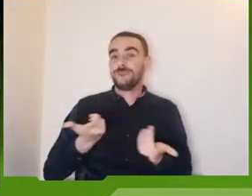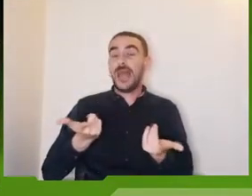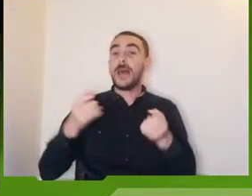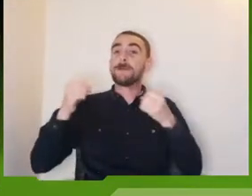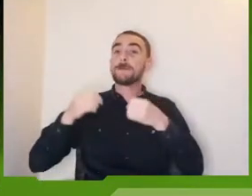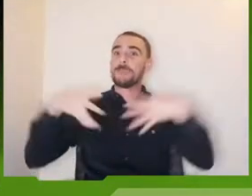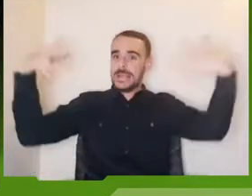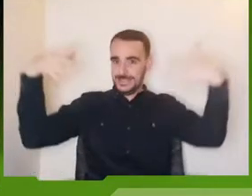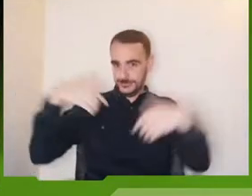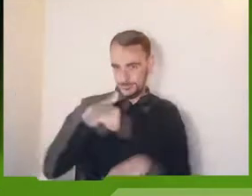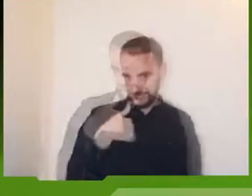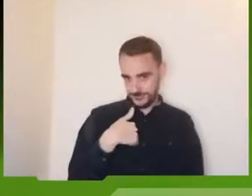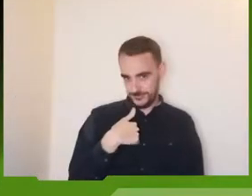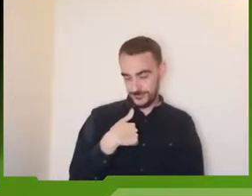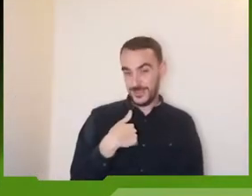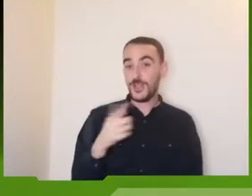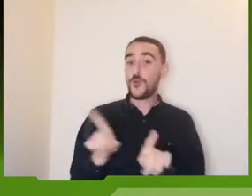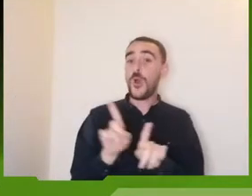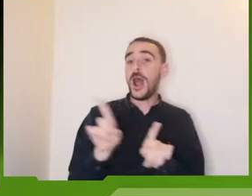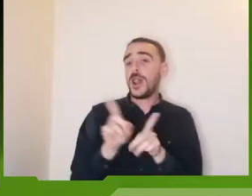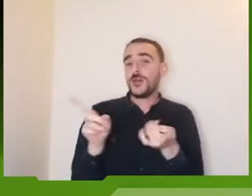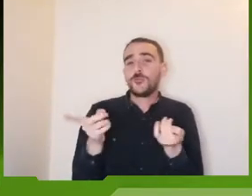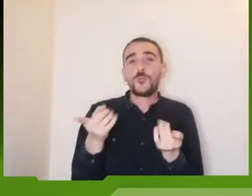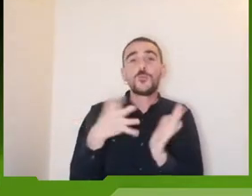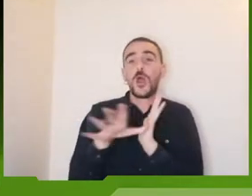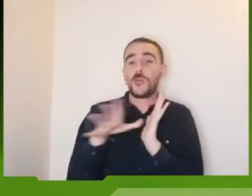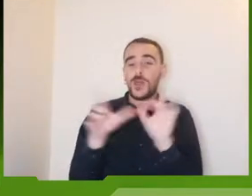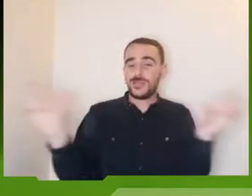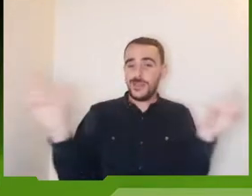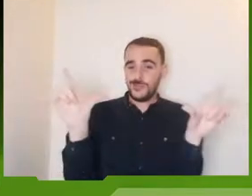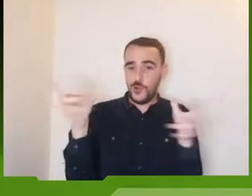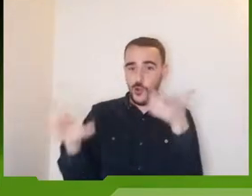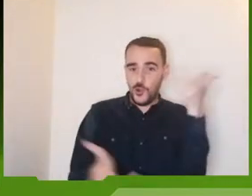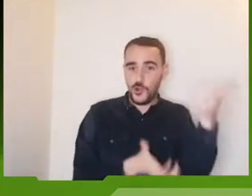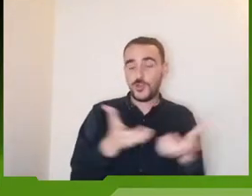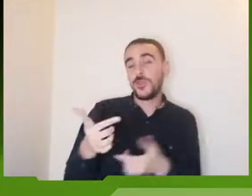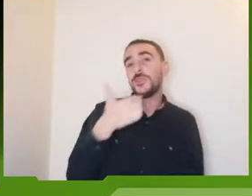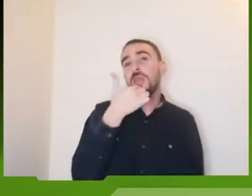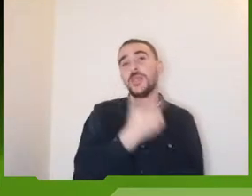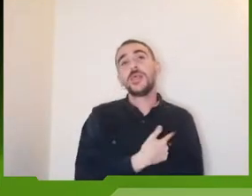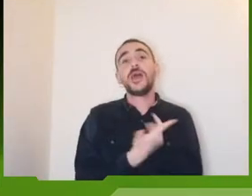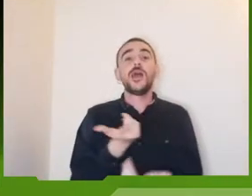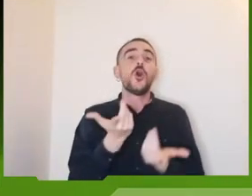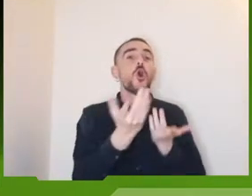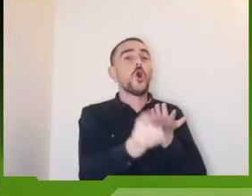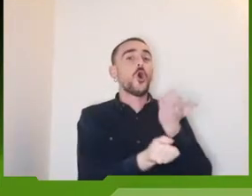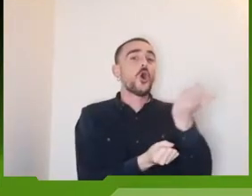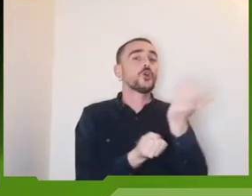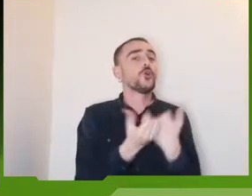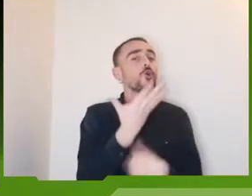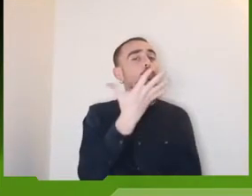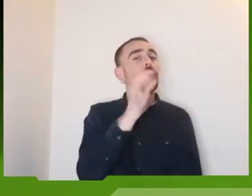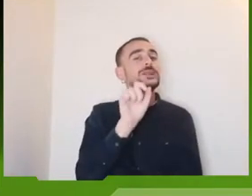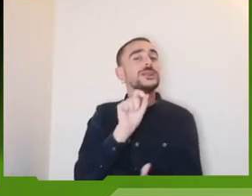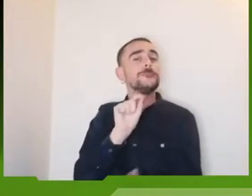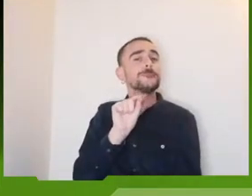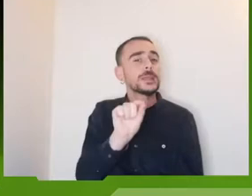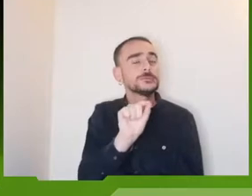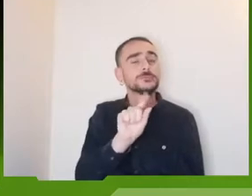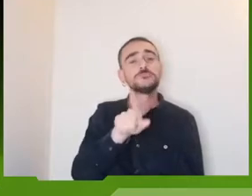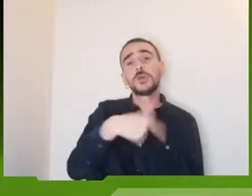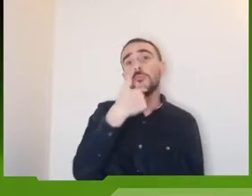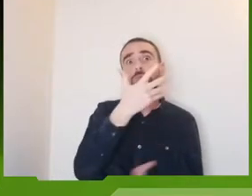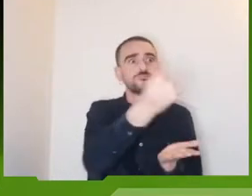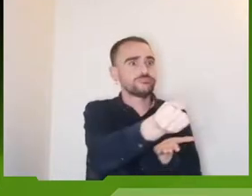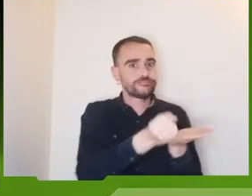programas de cocina. Y dicen, lo metemos en el horno y de aquí 40 minutos lo sacamos. Y lo sacan al momento. Pues tengo